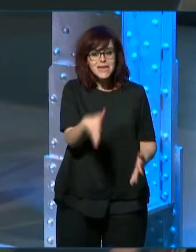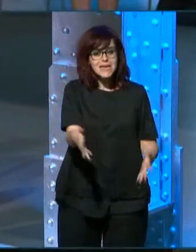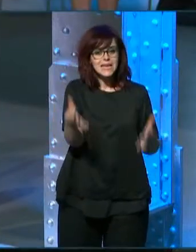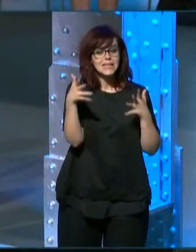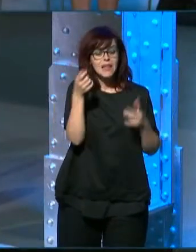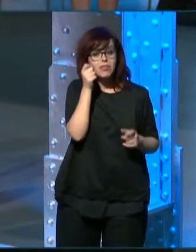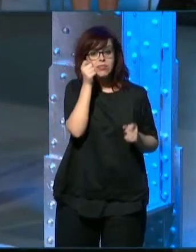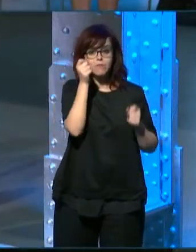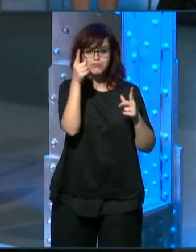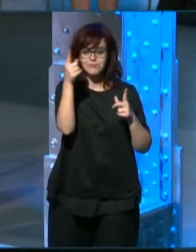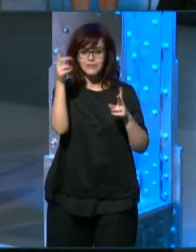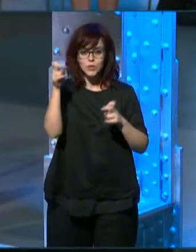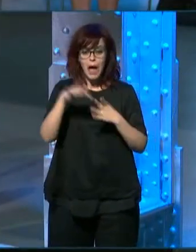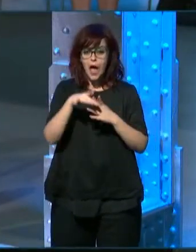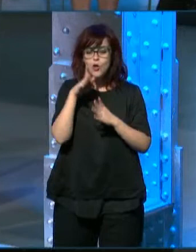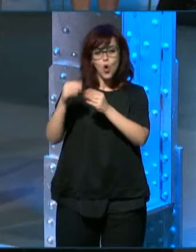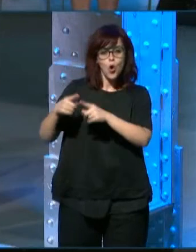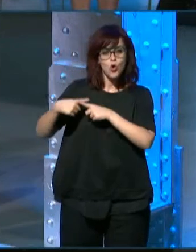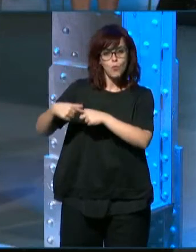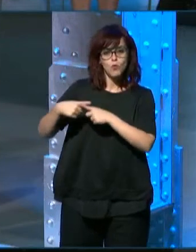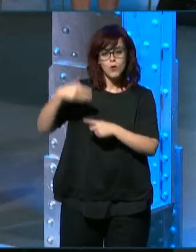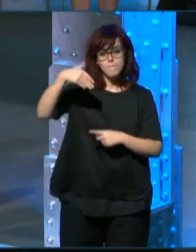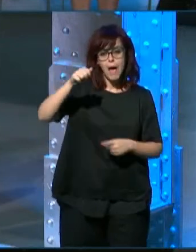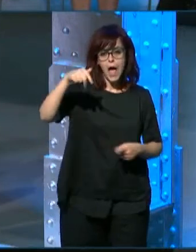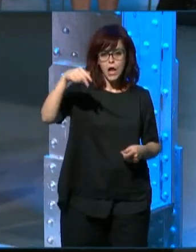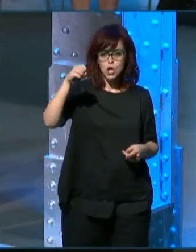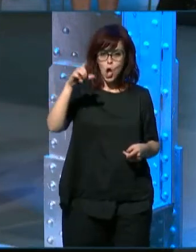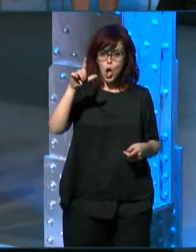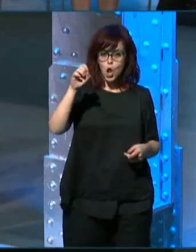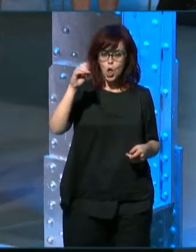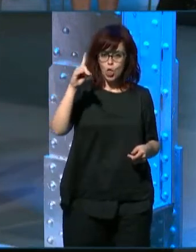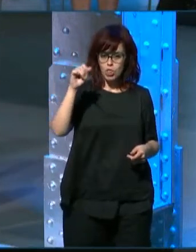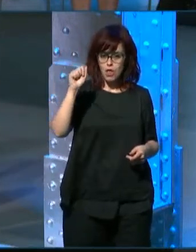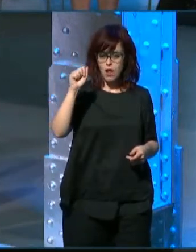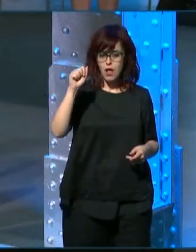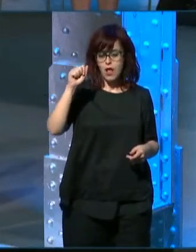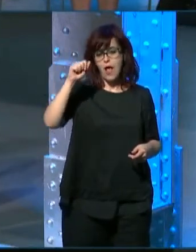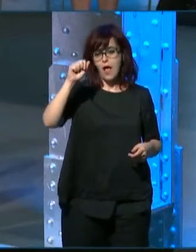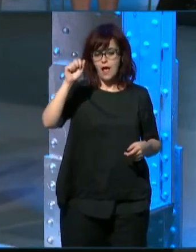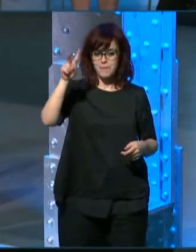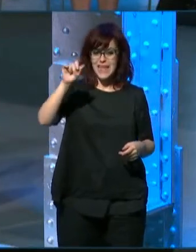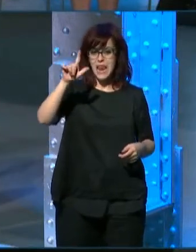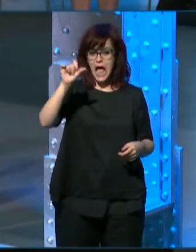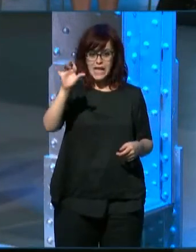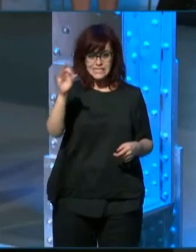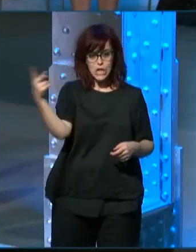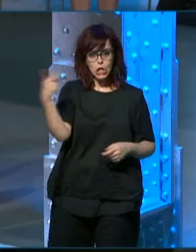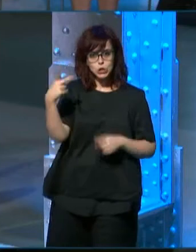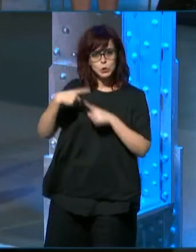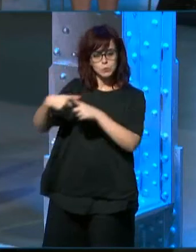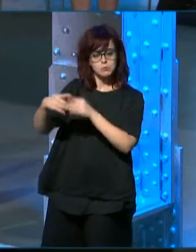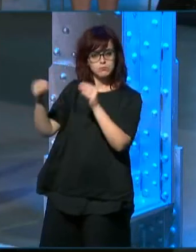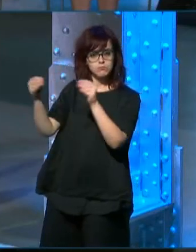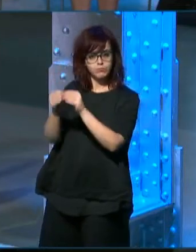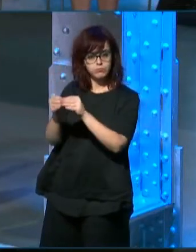descubrir todas las cosas que tengo en común con Manolo Vilas y no lo sabía. O sea, yo suscribo punto por punto todo lo que ha dicho